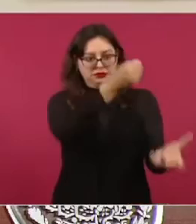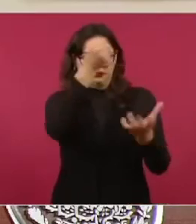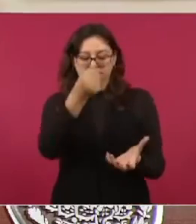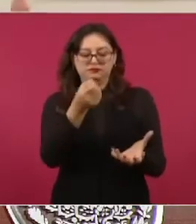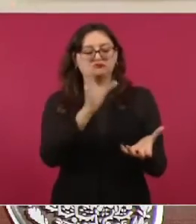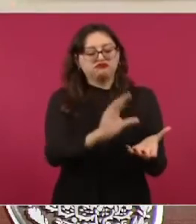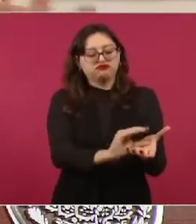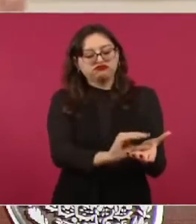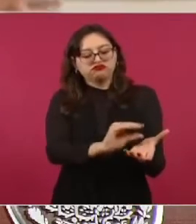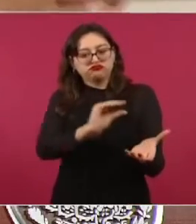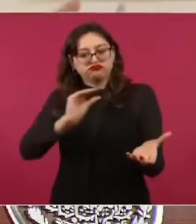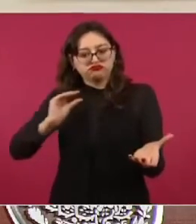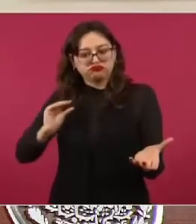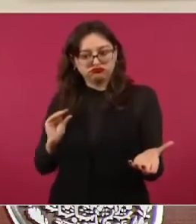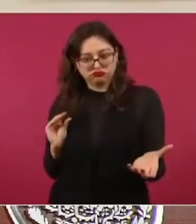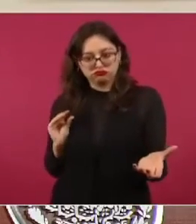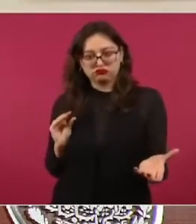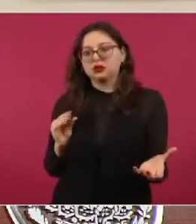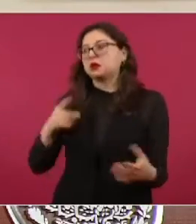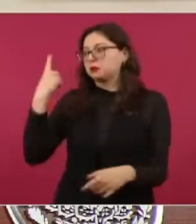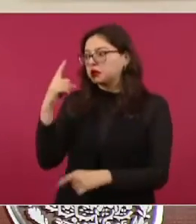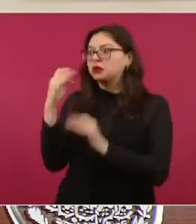que la reforma